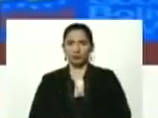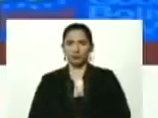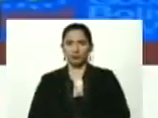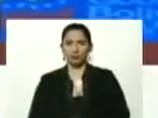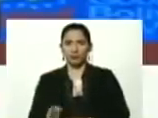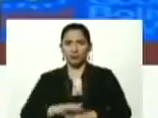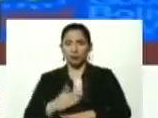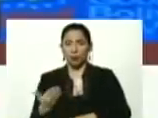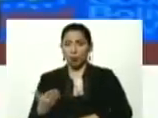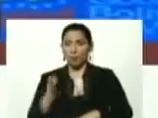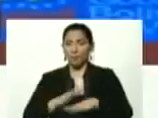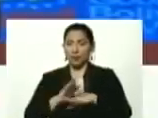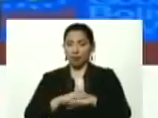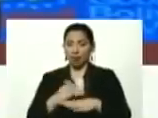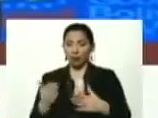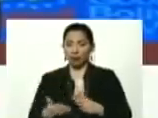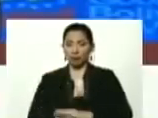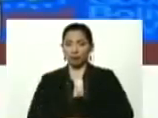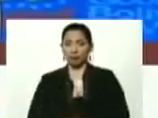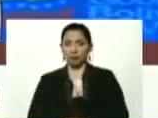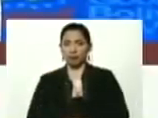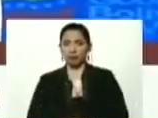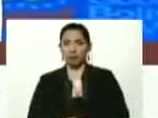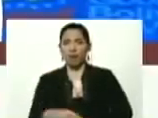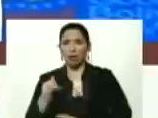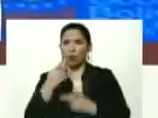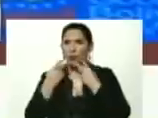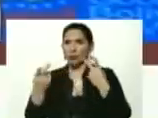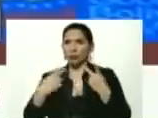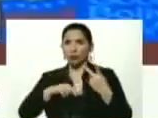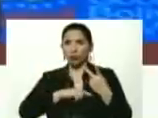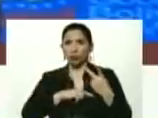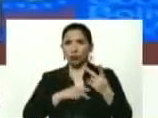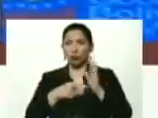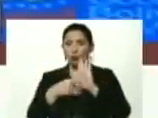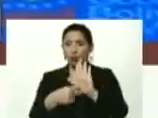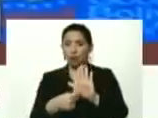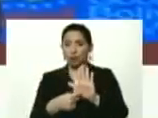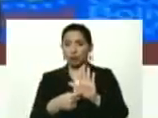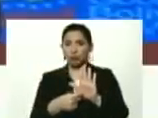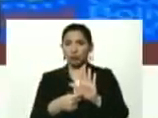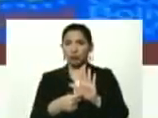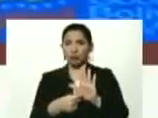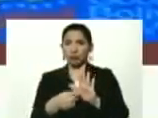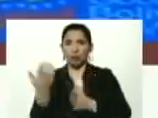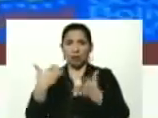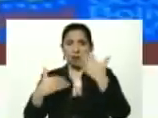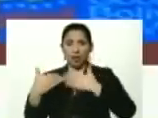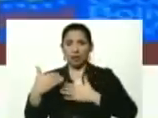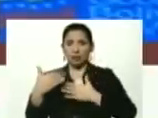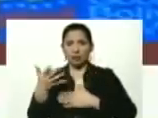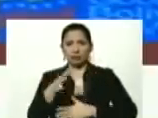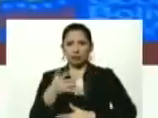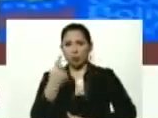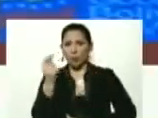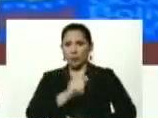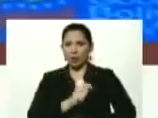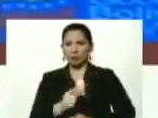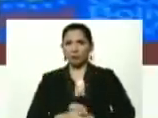Porque ha ocurrido. Hay una comunicación que nosotros mostramos hace aproximadamente un mes,